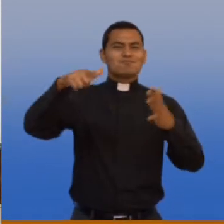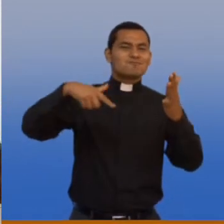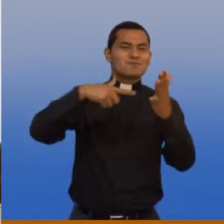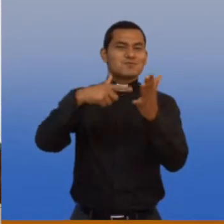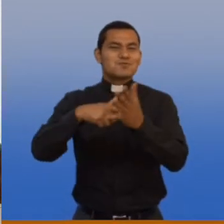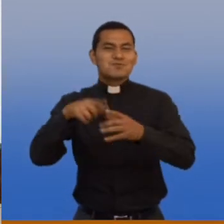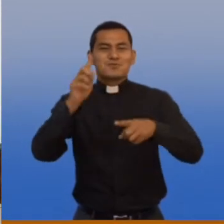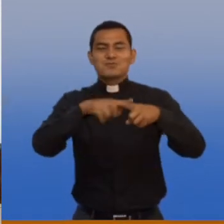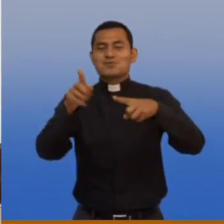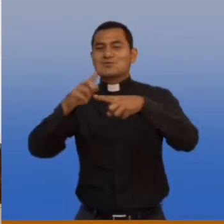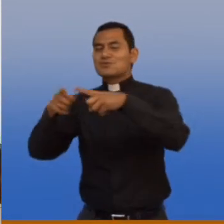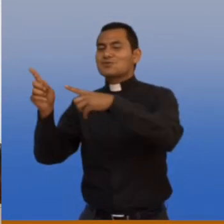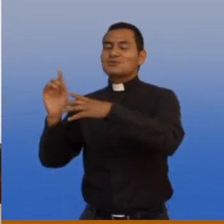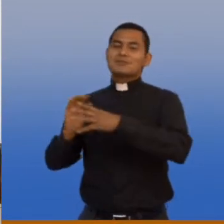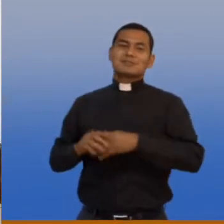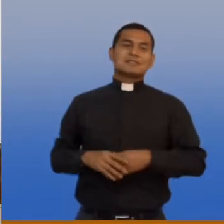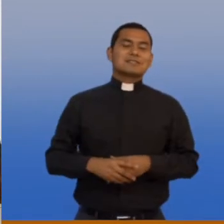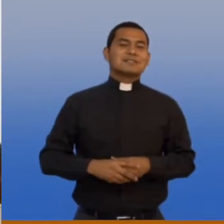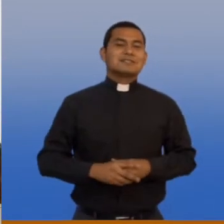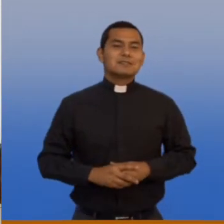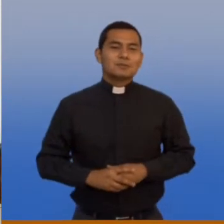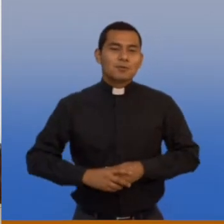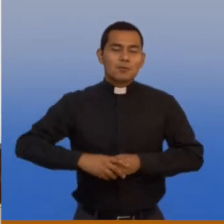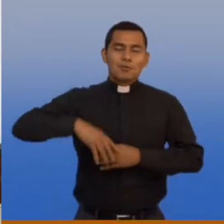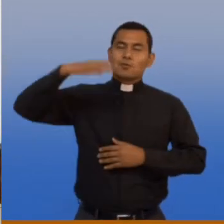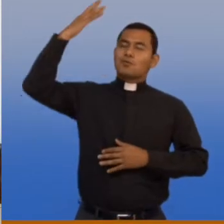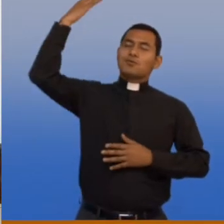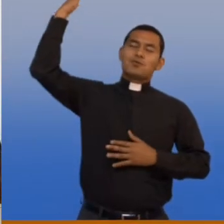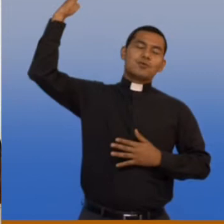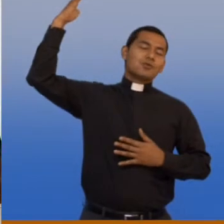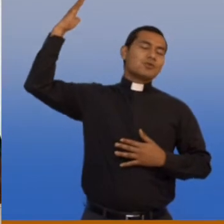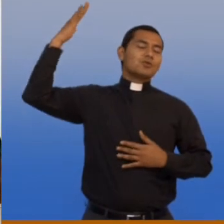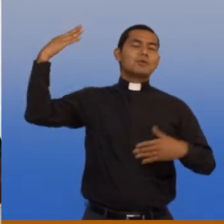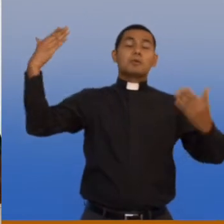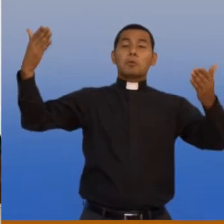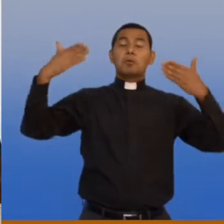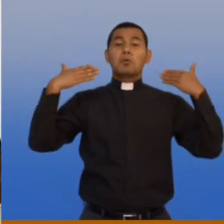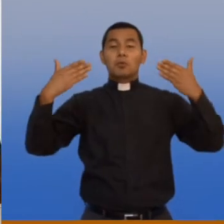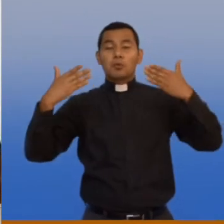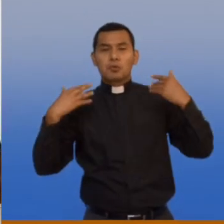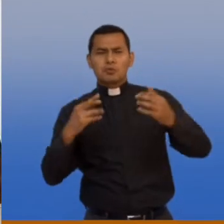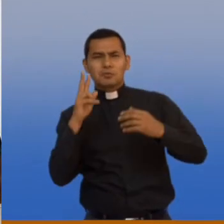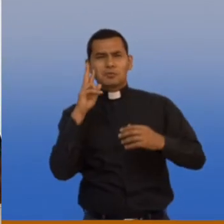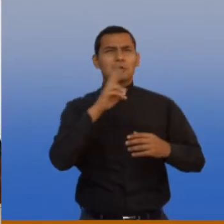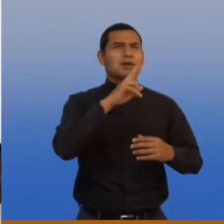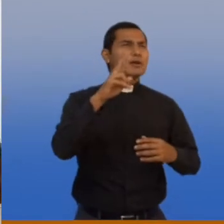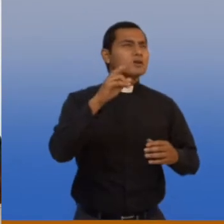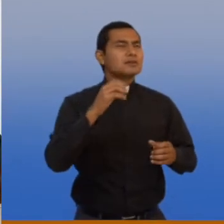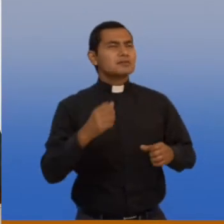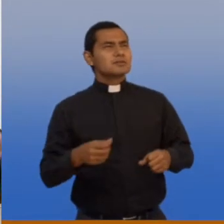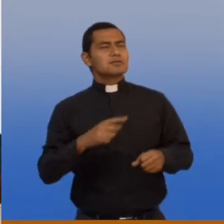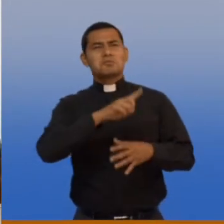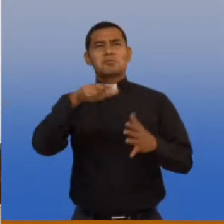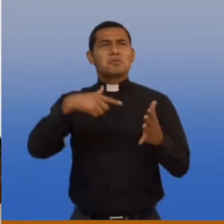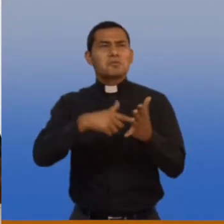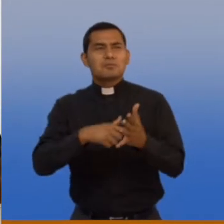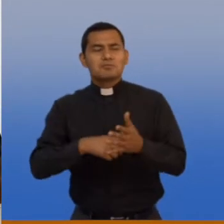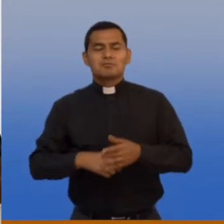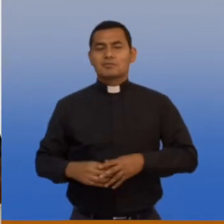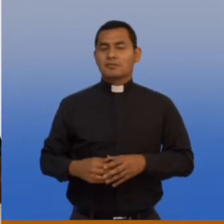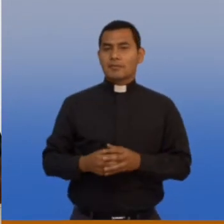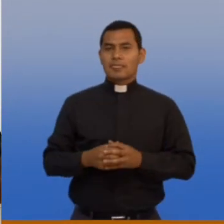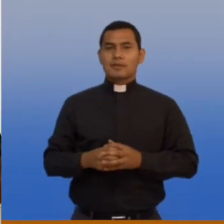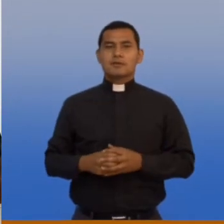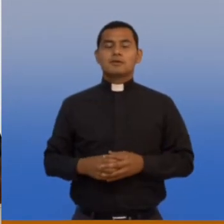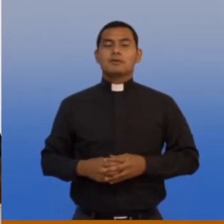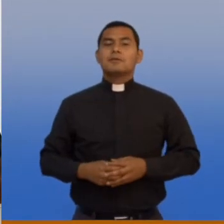yo que las vacaciones a las que muchas personas tienen derecho en Semana Santa, es una ocasión muy